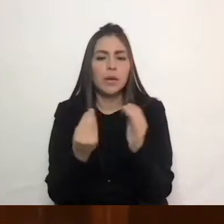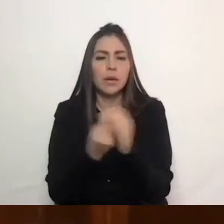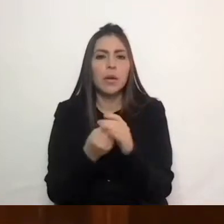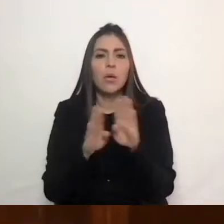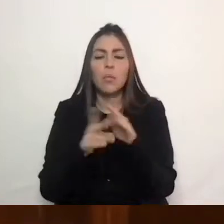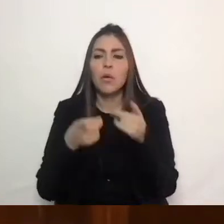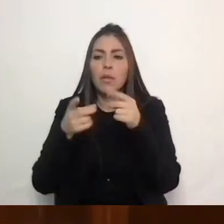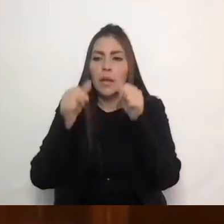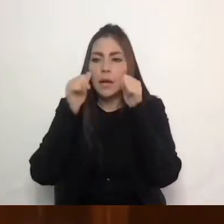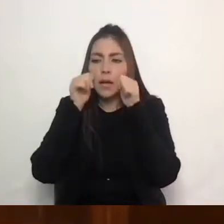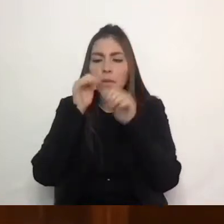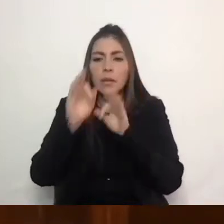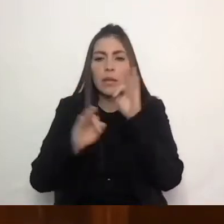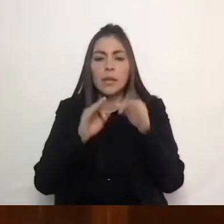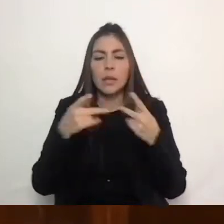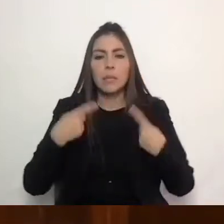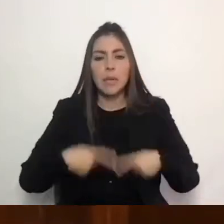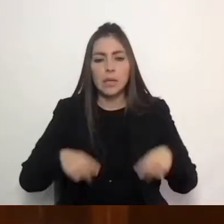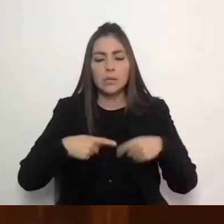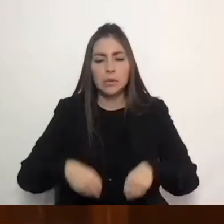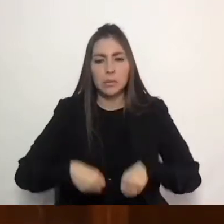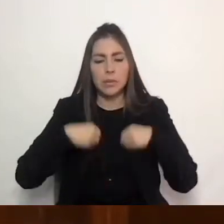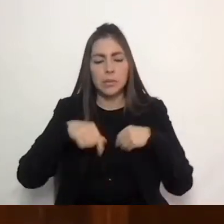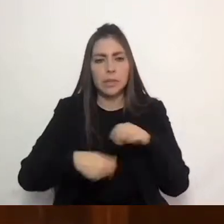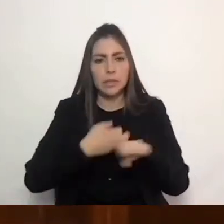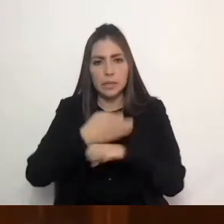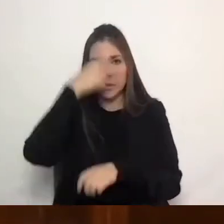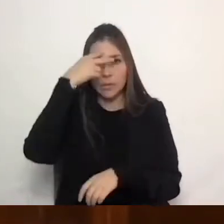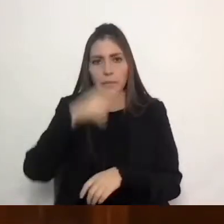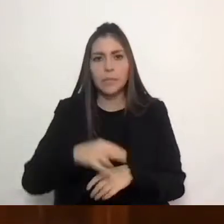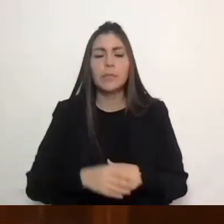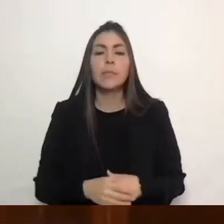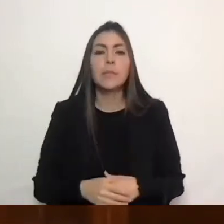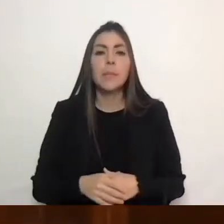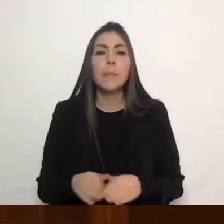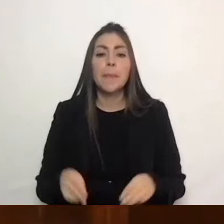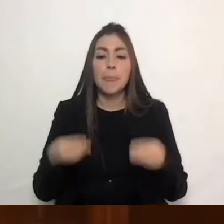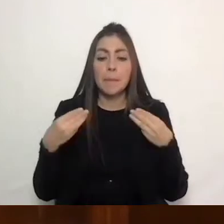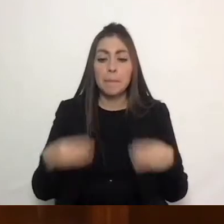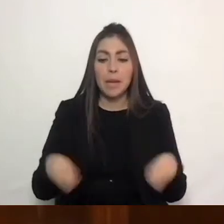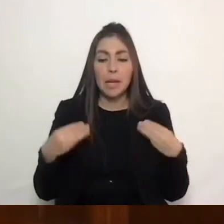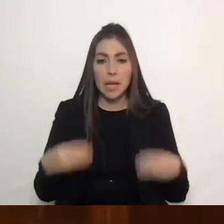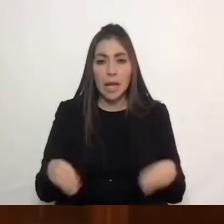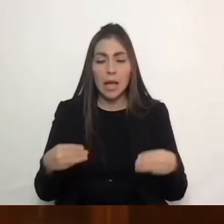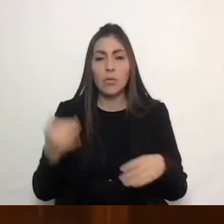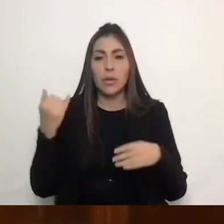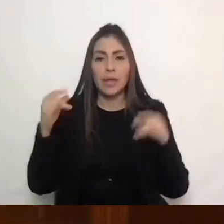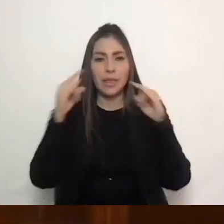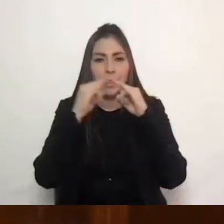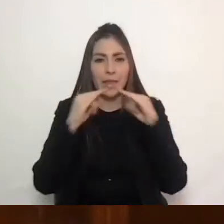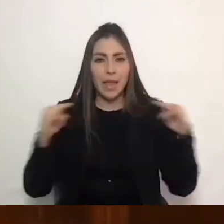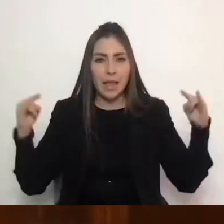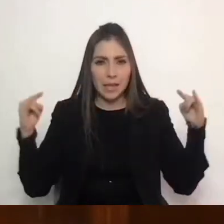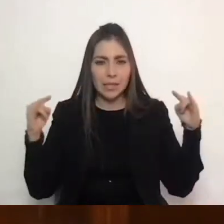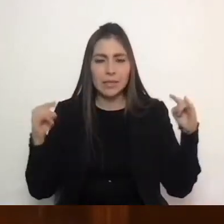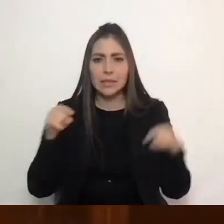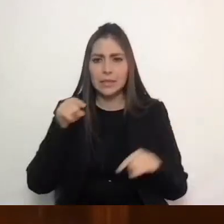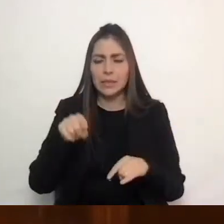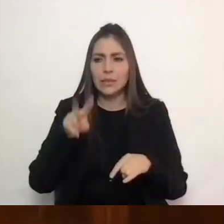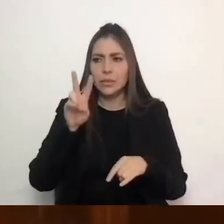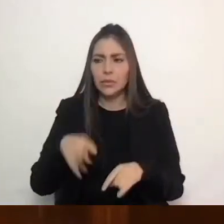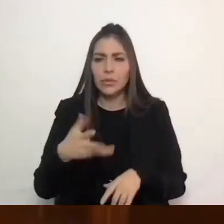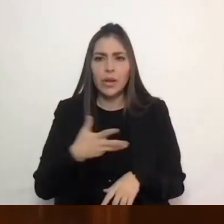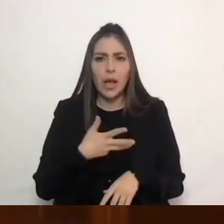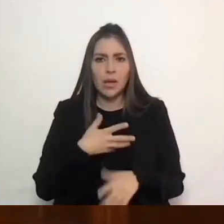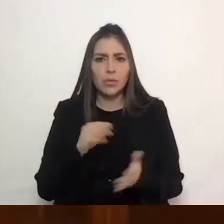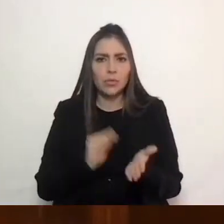entre los ciudadanos de este Estado. El mercado público y el tianguis es un ente social vivo,